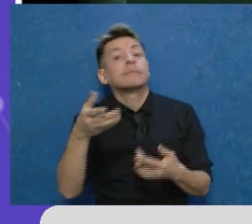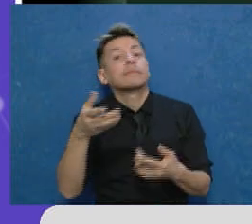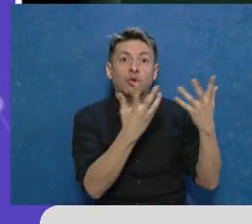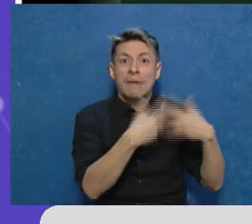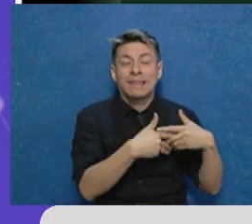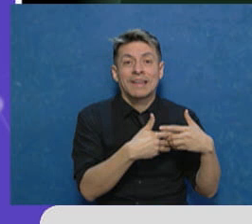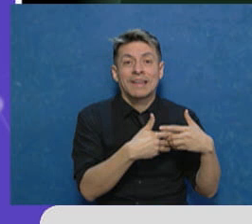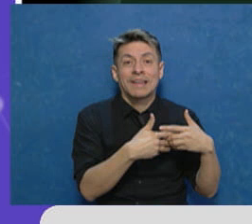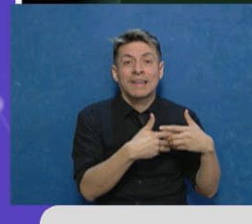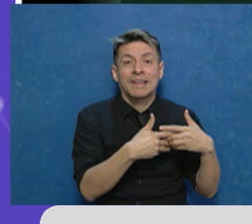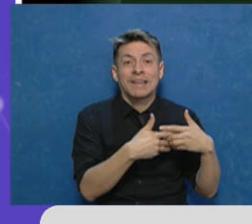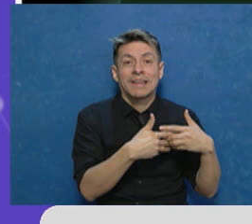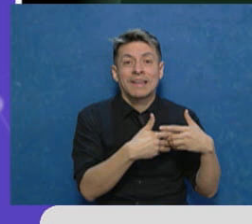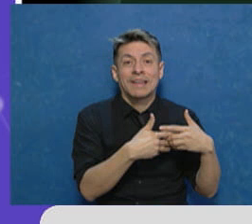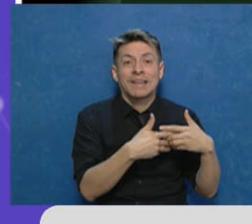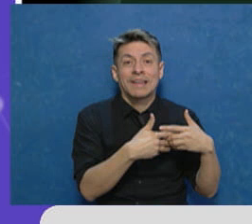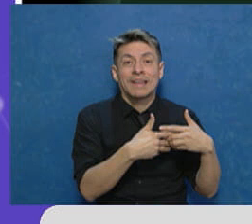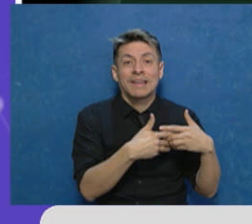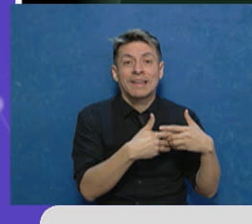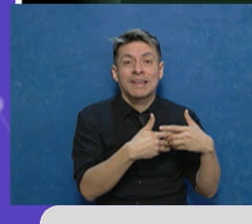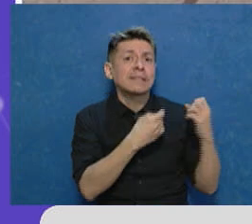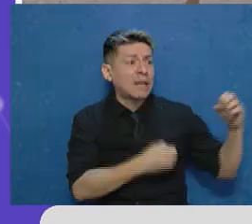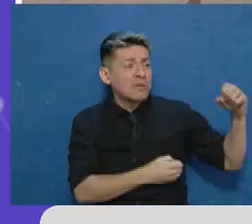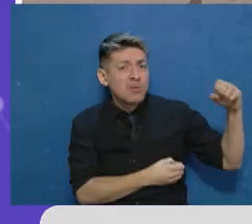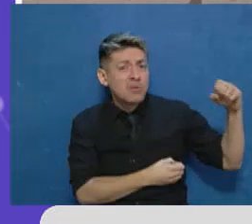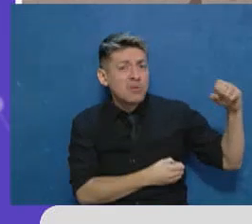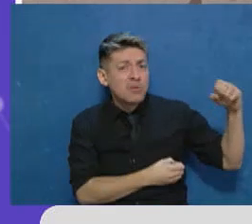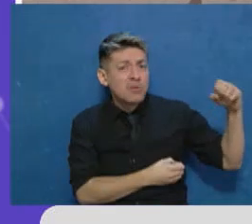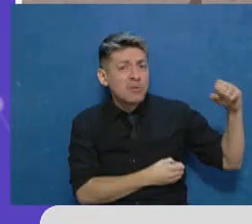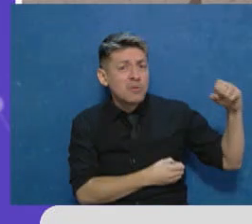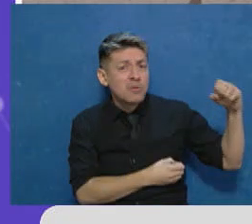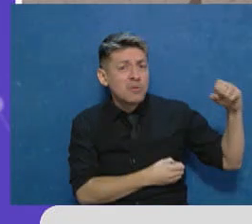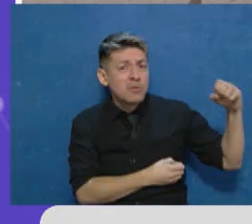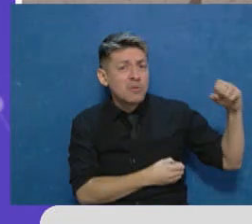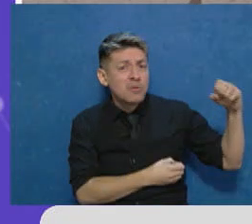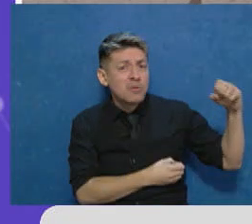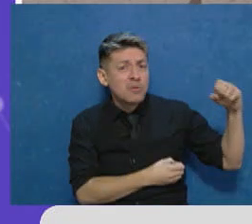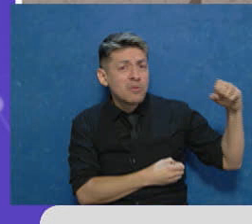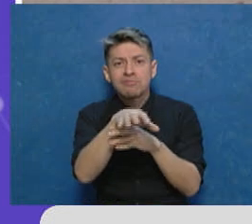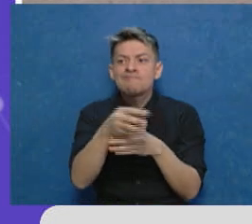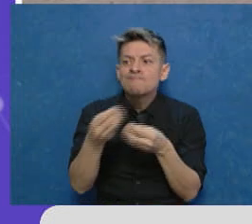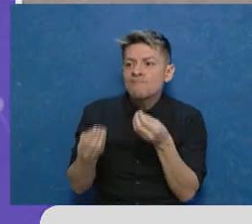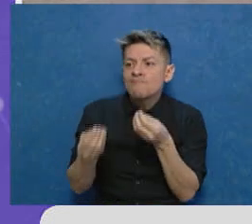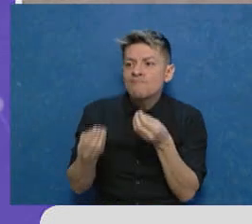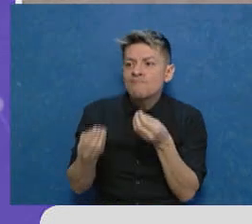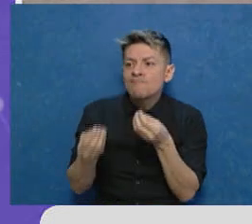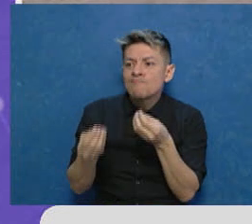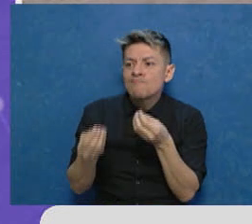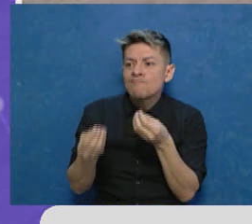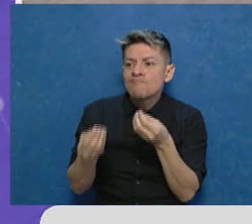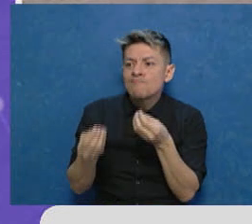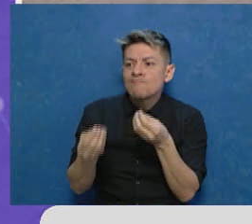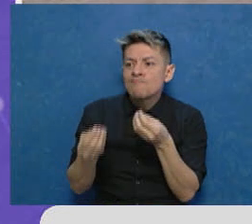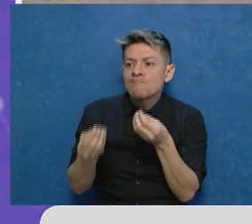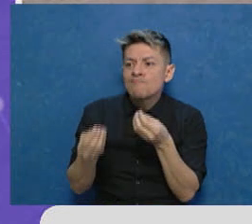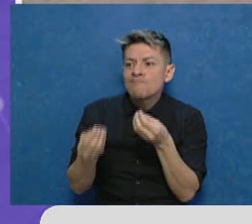decir, totalmente oscura es esa zona, y por lo tanto es muy difícil poder tener precisiones respecto de qué fue lo que pasó,